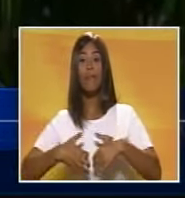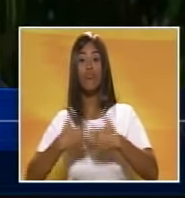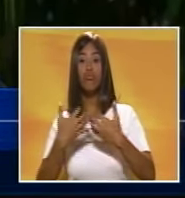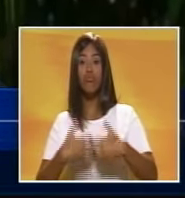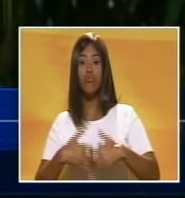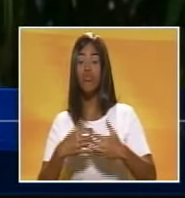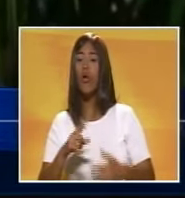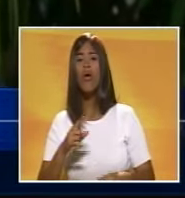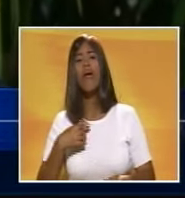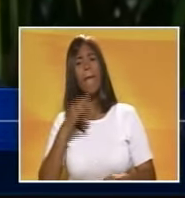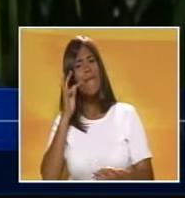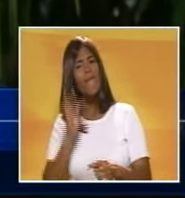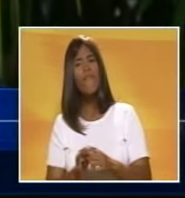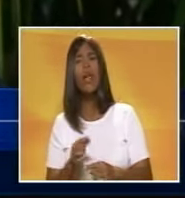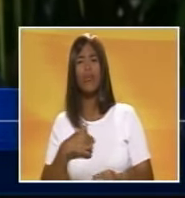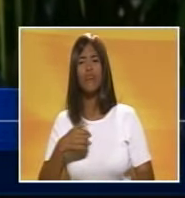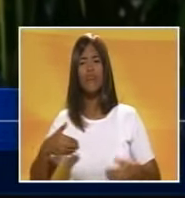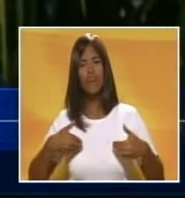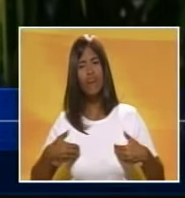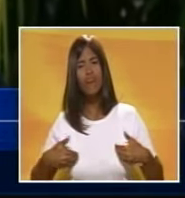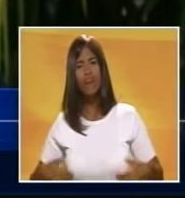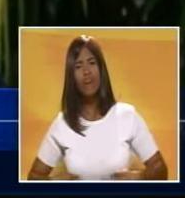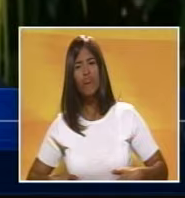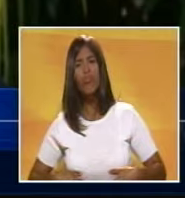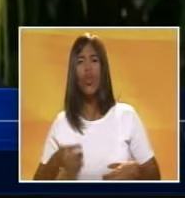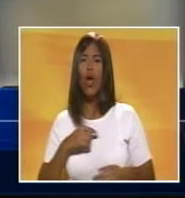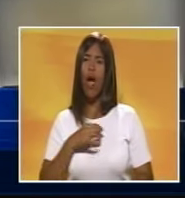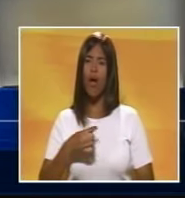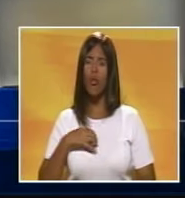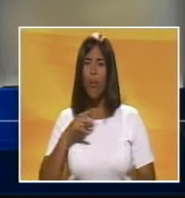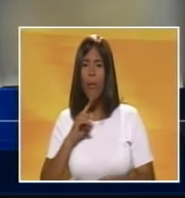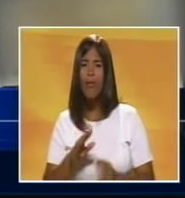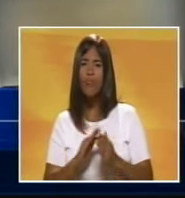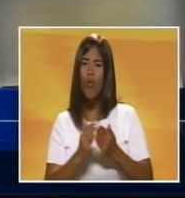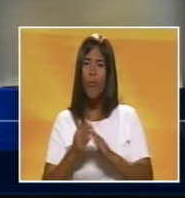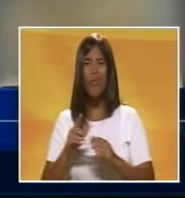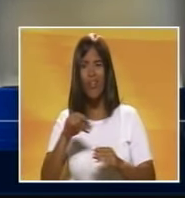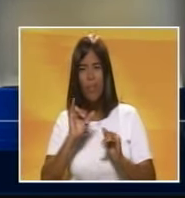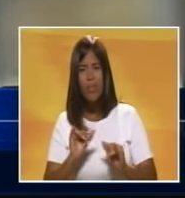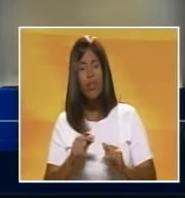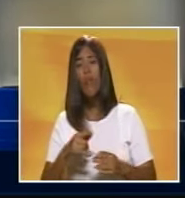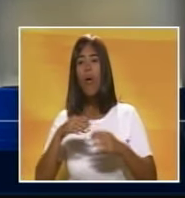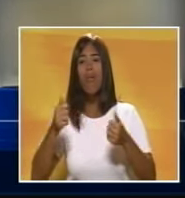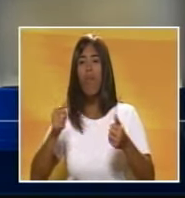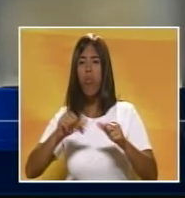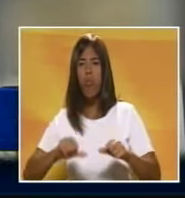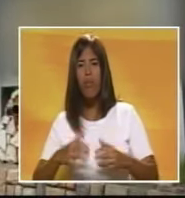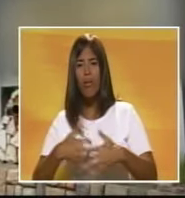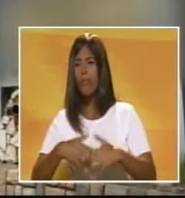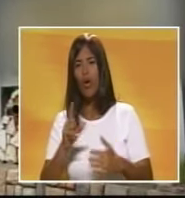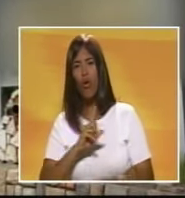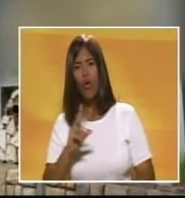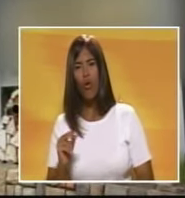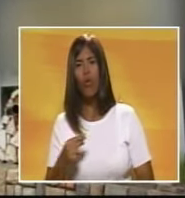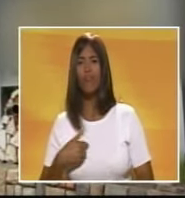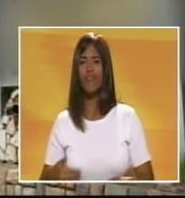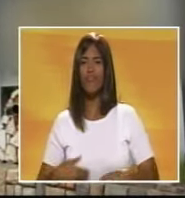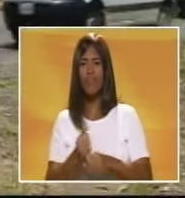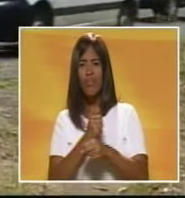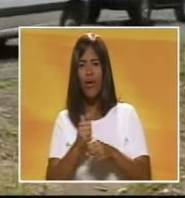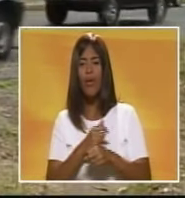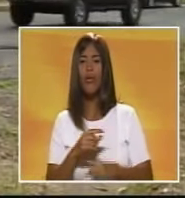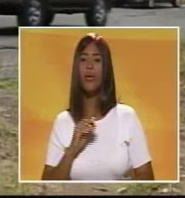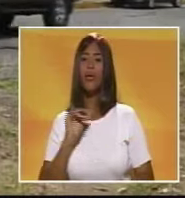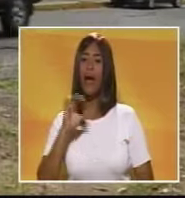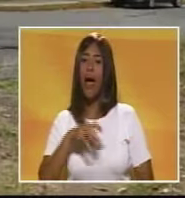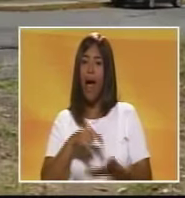carabobeños a no perder la fe y pidió la unión de todos los conciudadanos para evitar la caída del sector empresarial e industrial. En Carabobo,